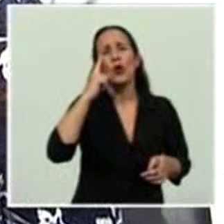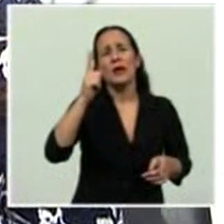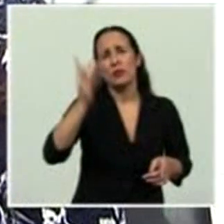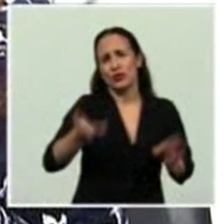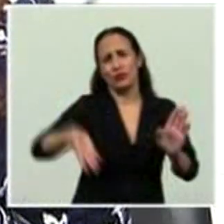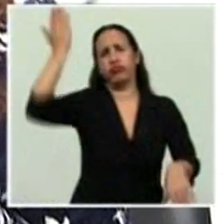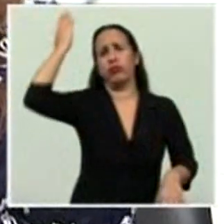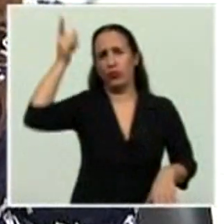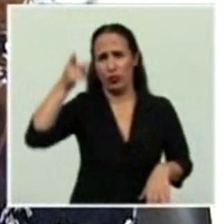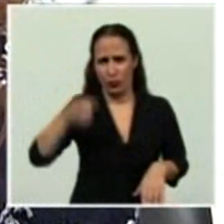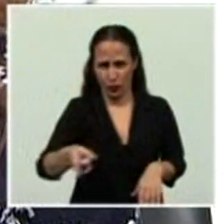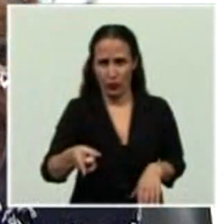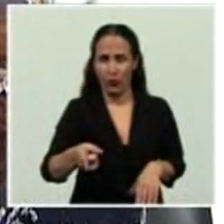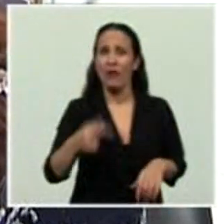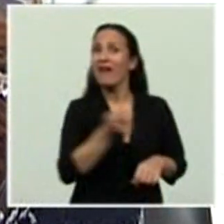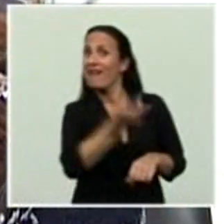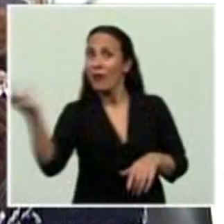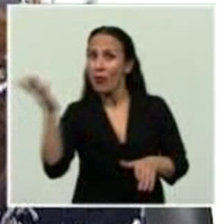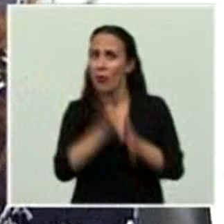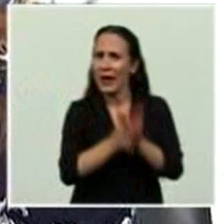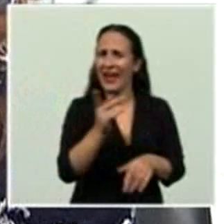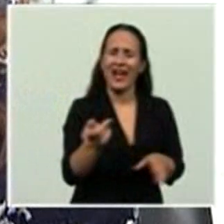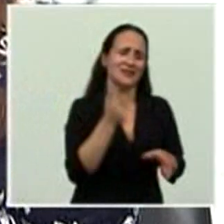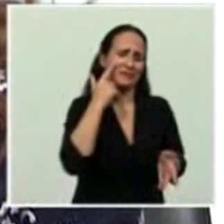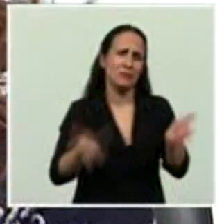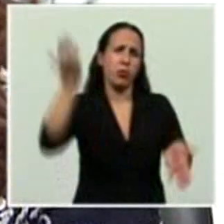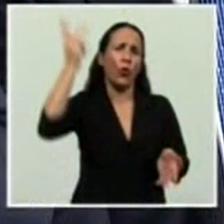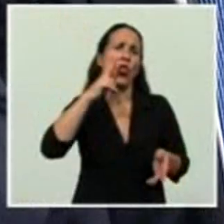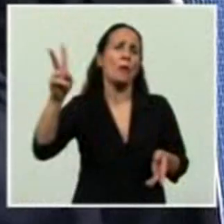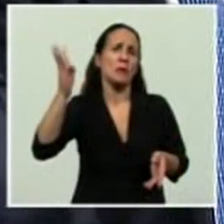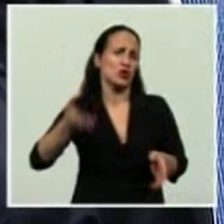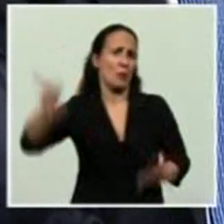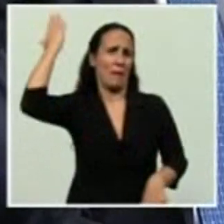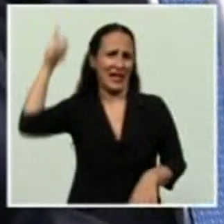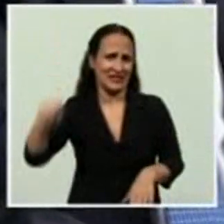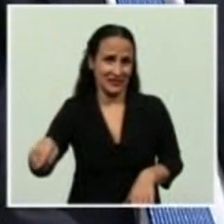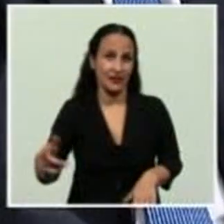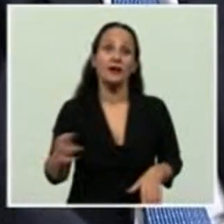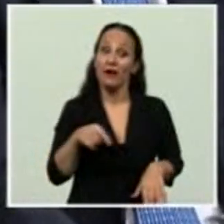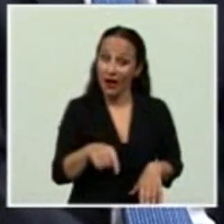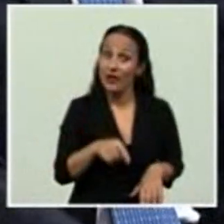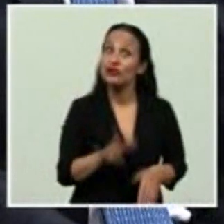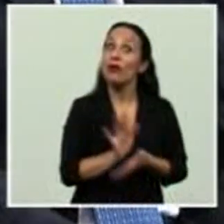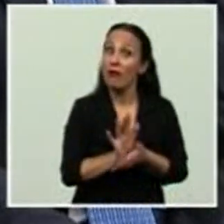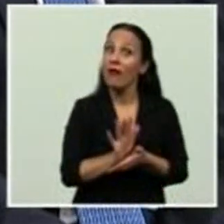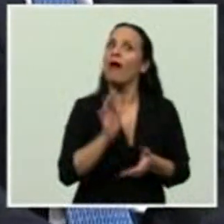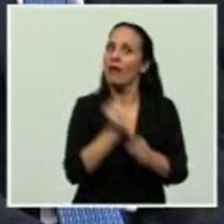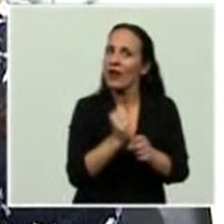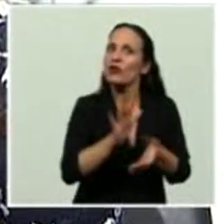por y el número de becas en más del 2000 esto es política